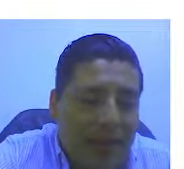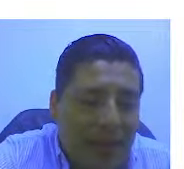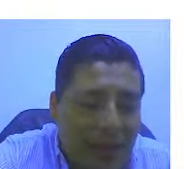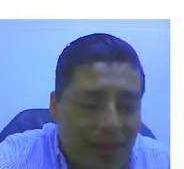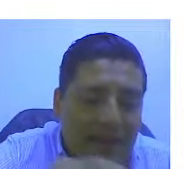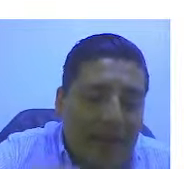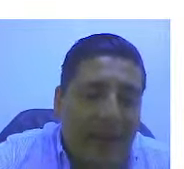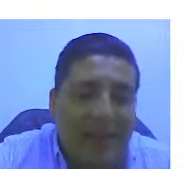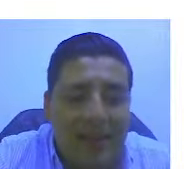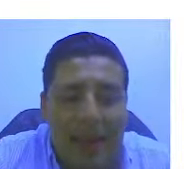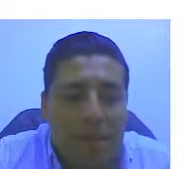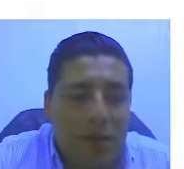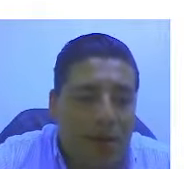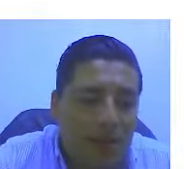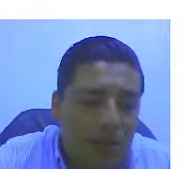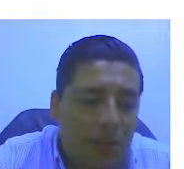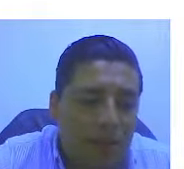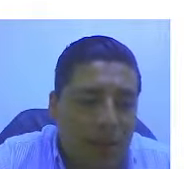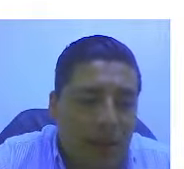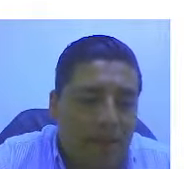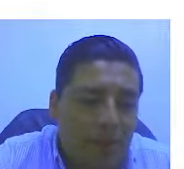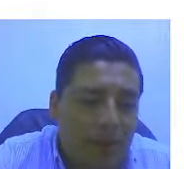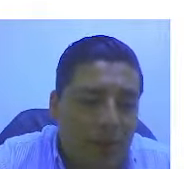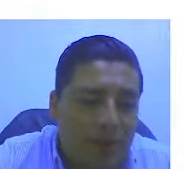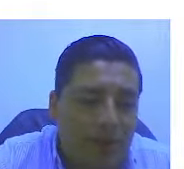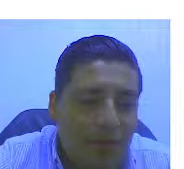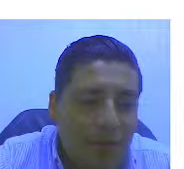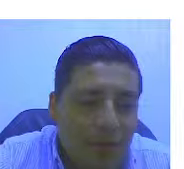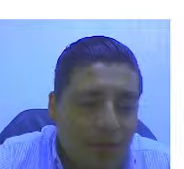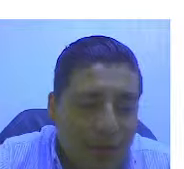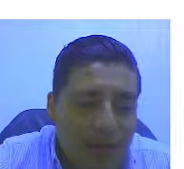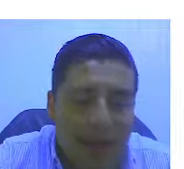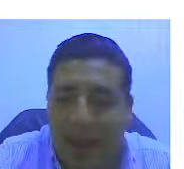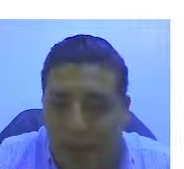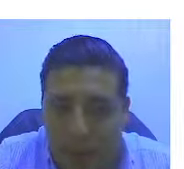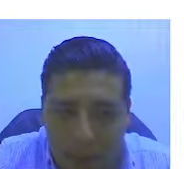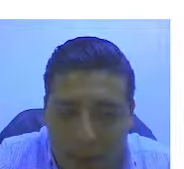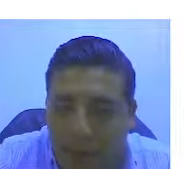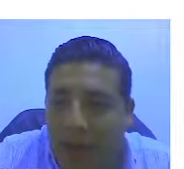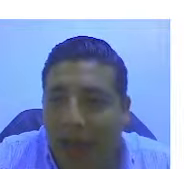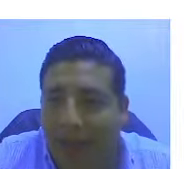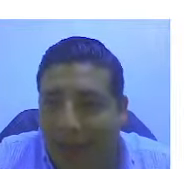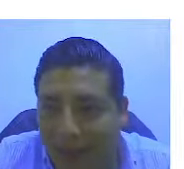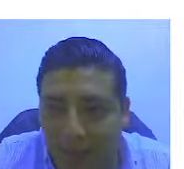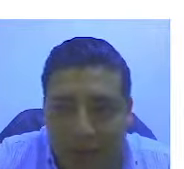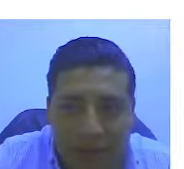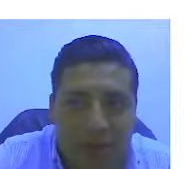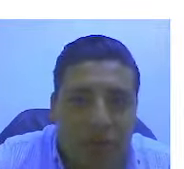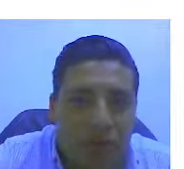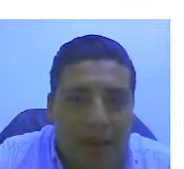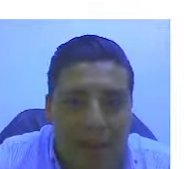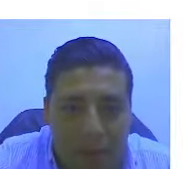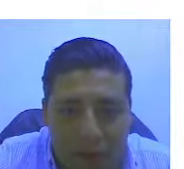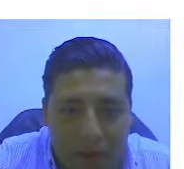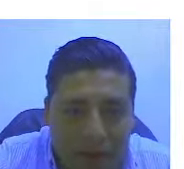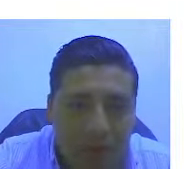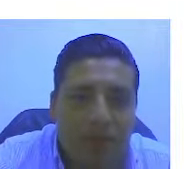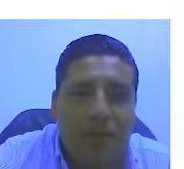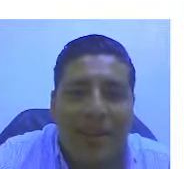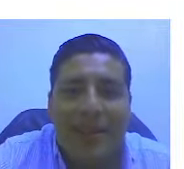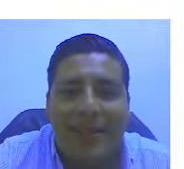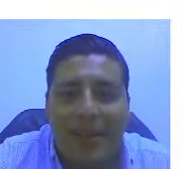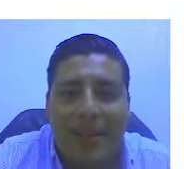de generar esta violación en perjuicio de el pueblo arrancamos amigos con la